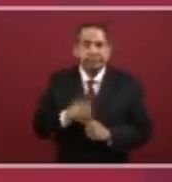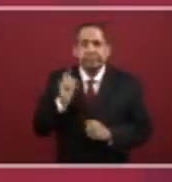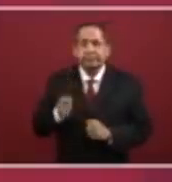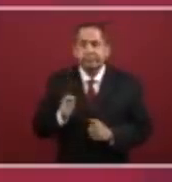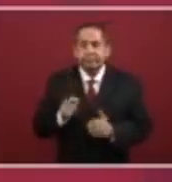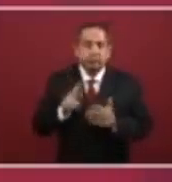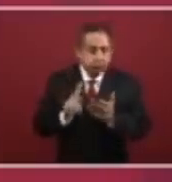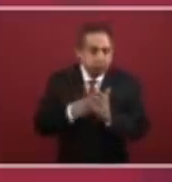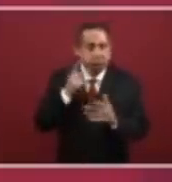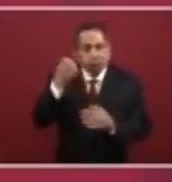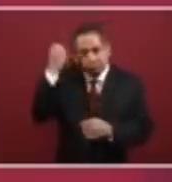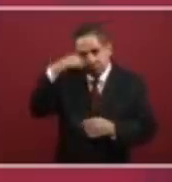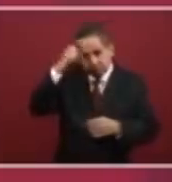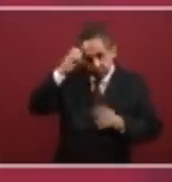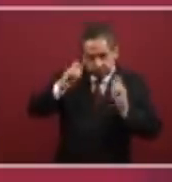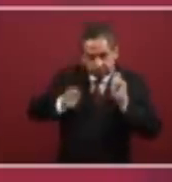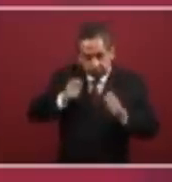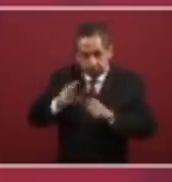recuperando la experiencia